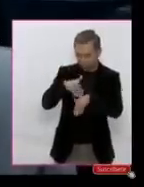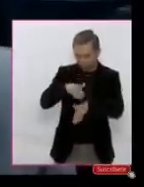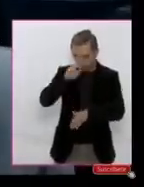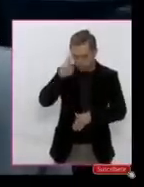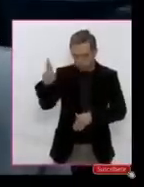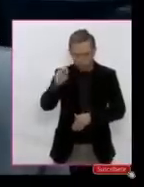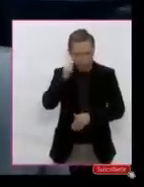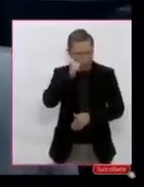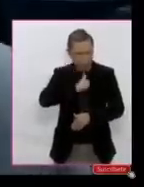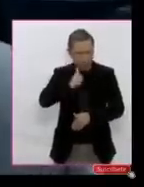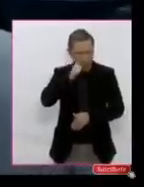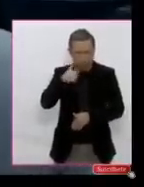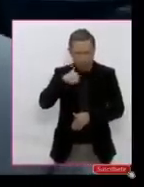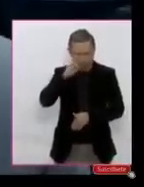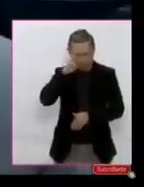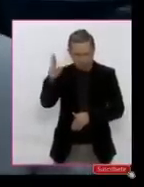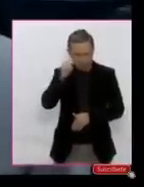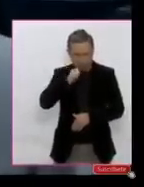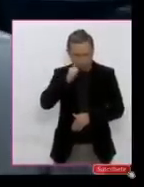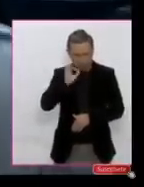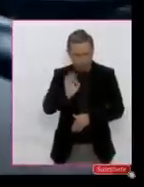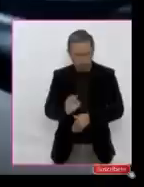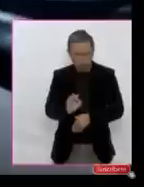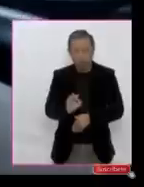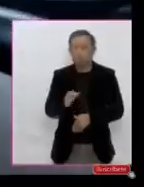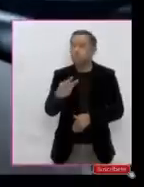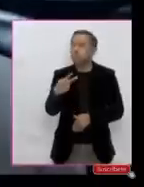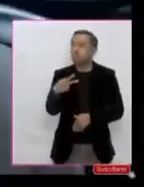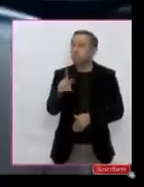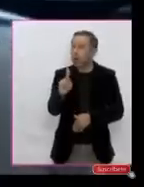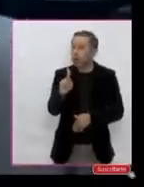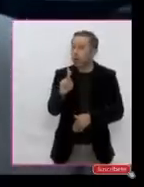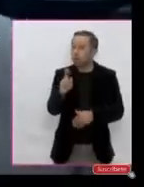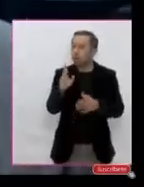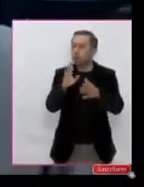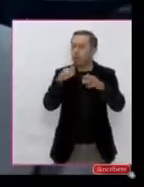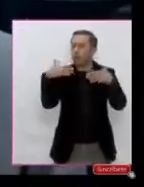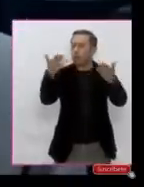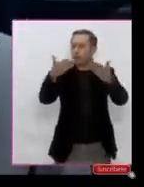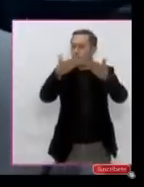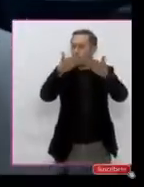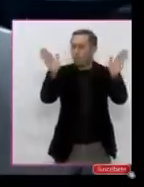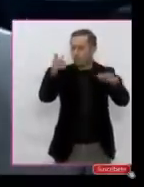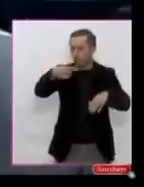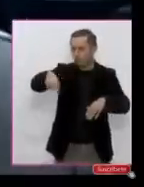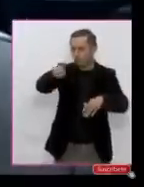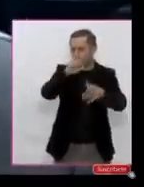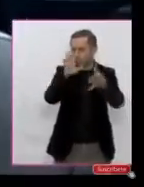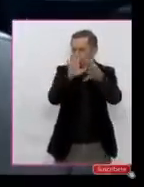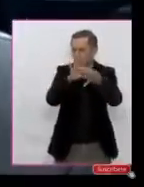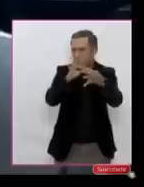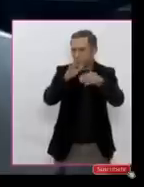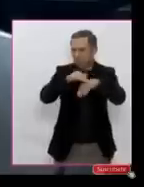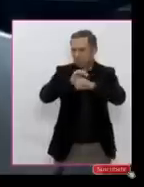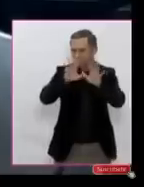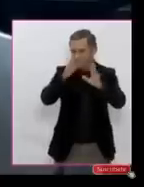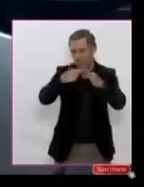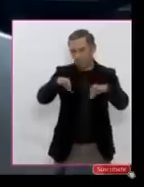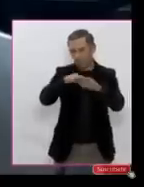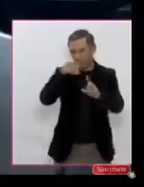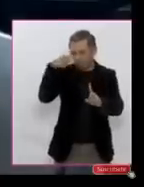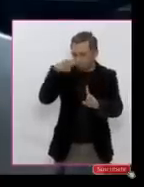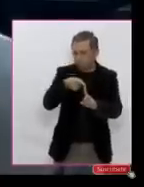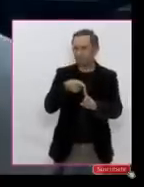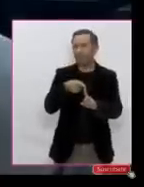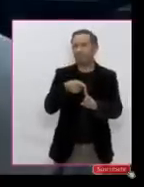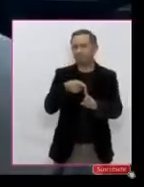siempre lo hemos hecho sin embargo por una cuestión de pedagogía pública que me parece importante subrayar y sobre todo porque la